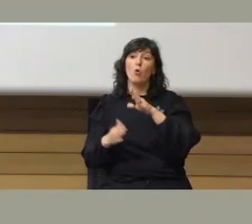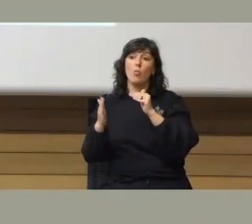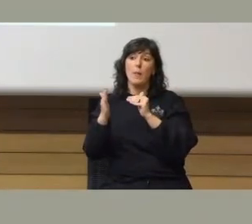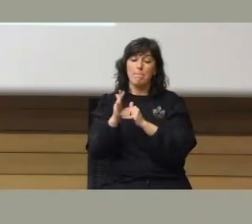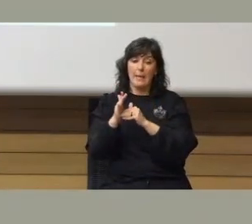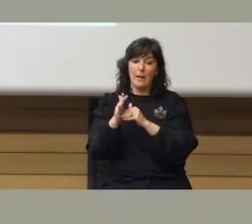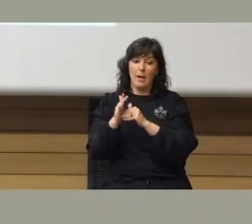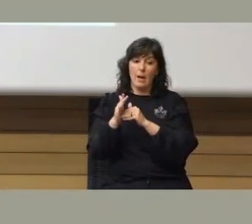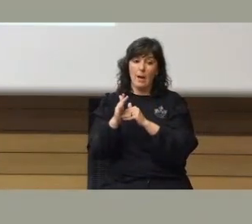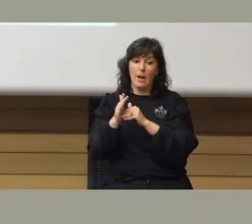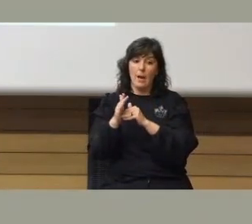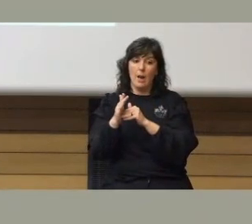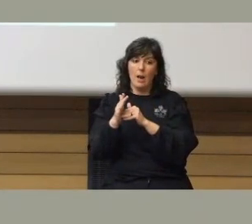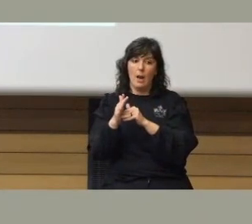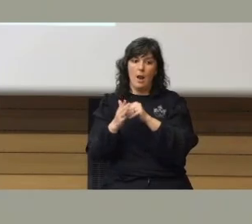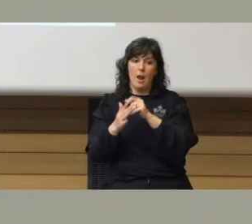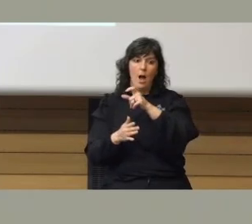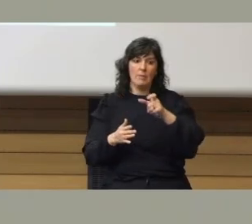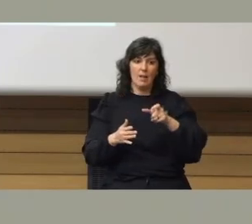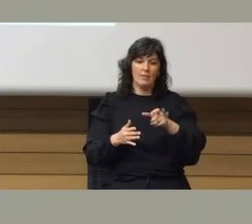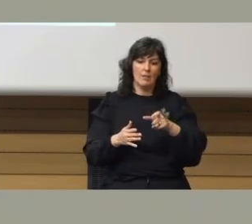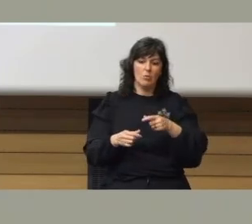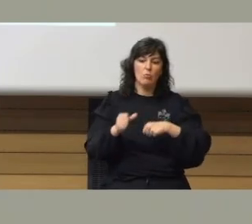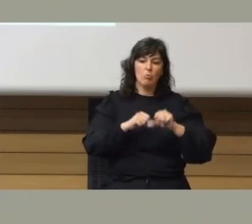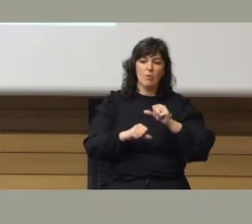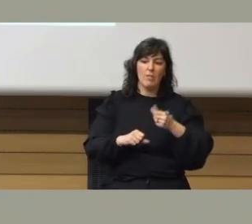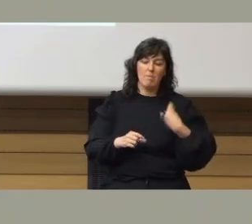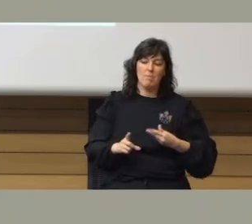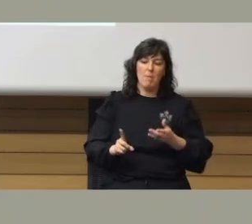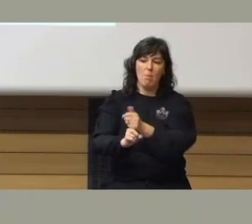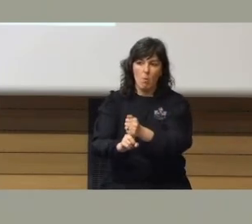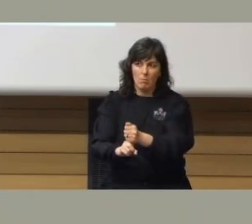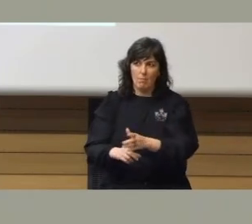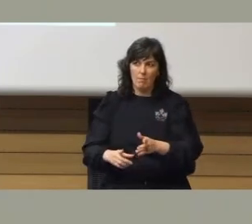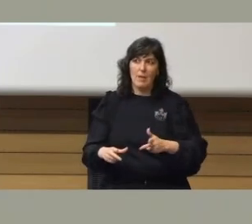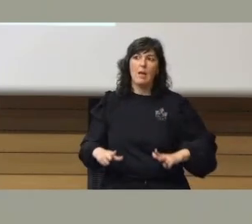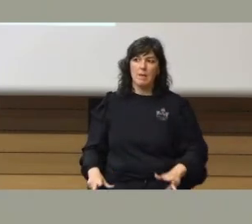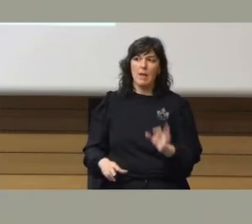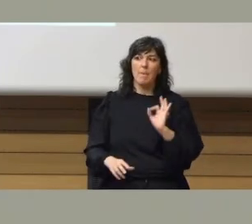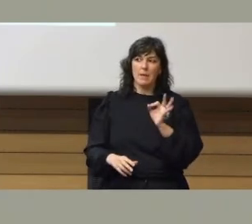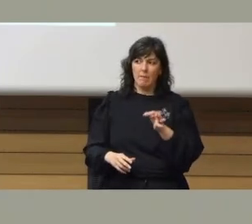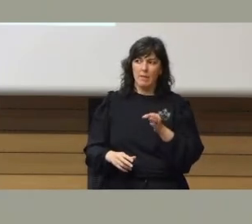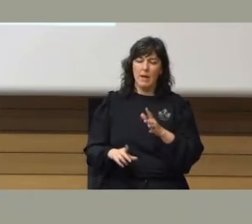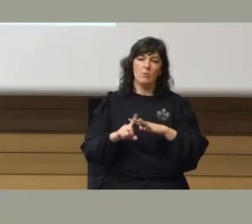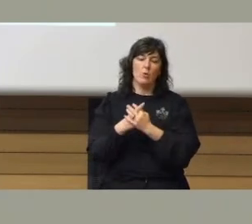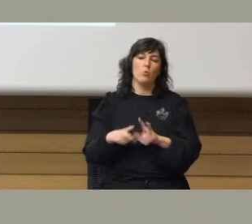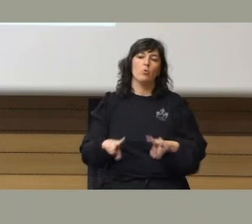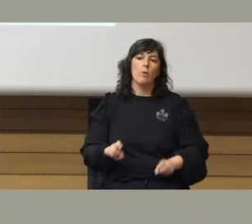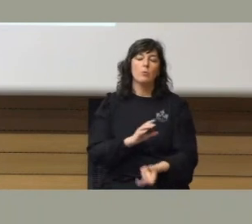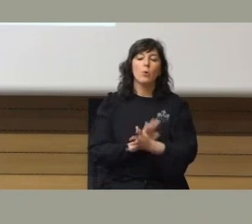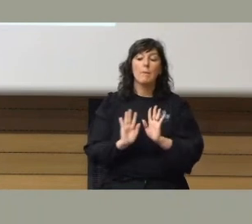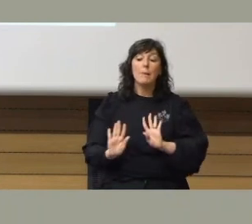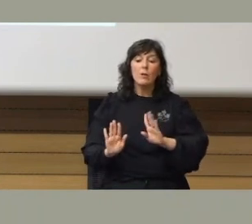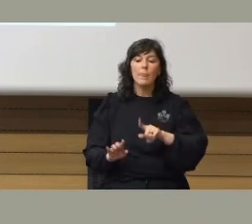Porque hicimos la trazabilidad de esa sustancia. En Ibiza es verdad que nos enfrentamos a situaciones nuevas, pero que acabarán pasando en vuestros municipios,